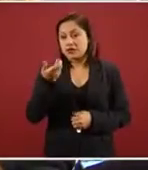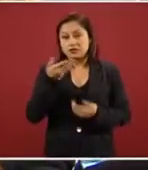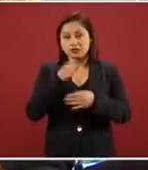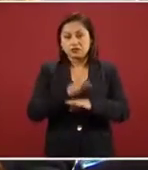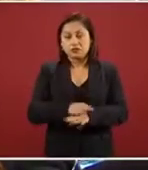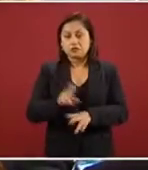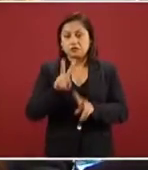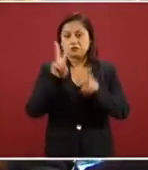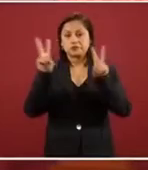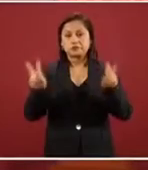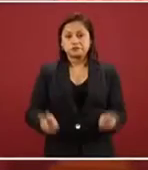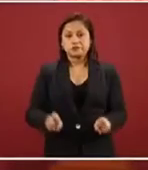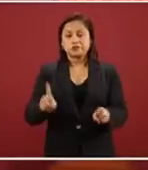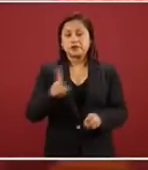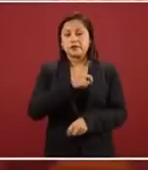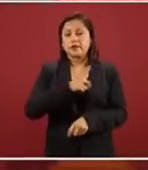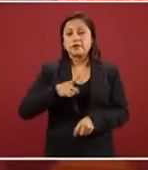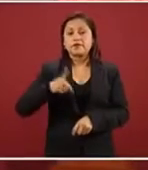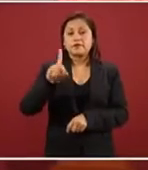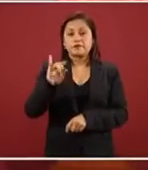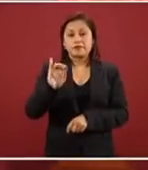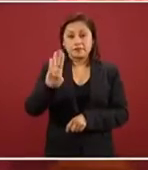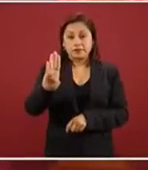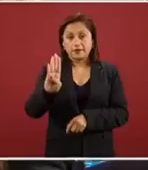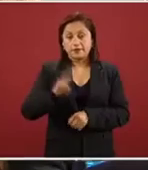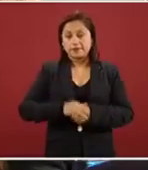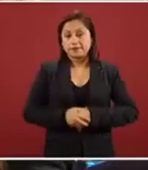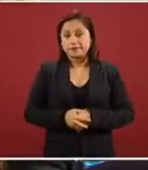producto. En términos